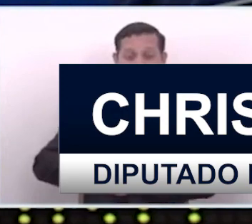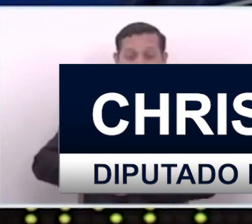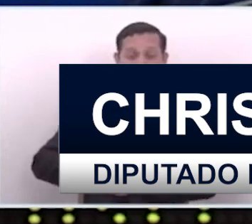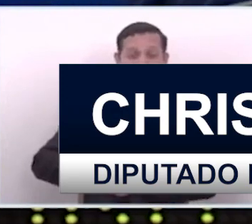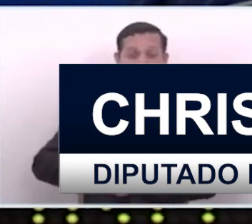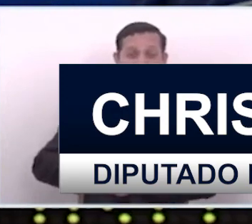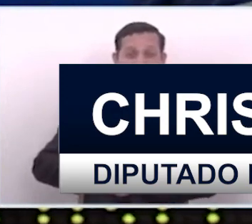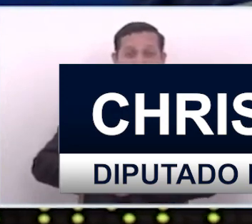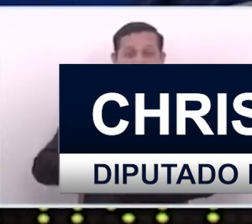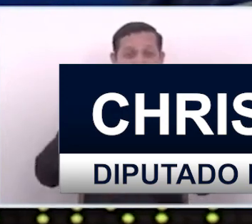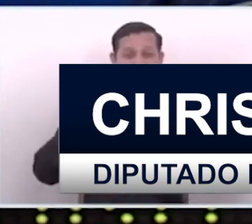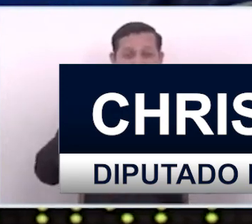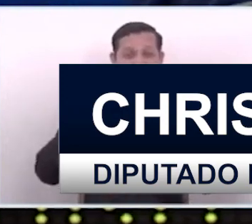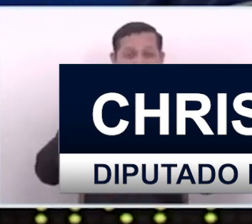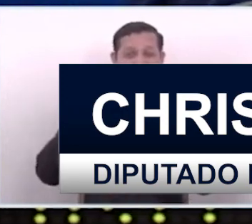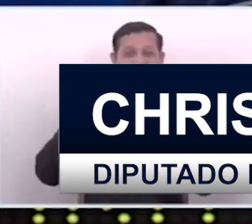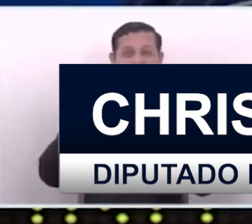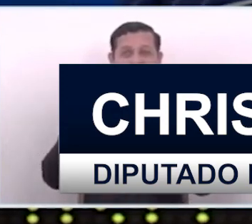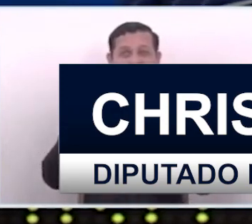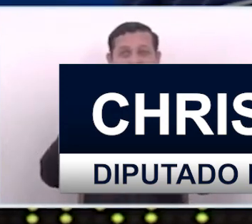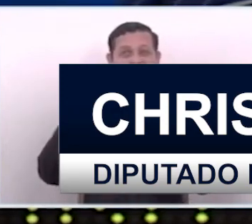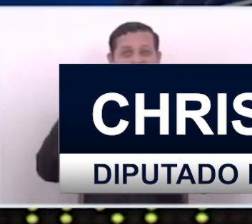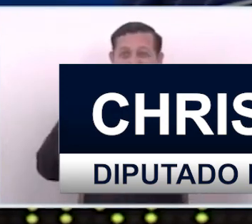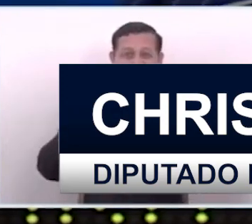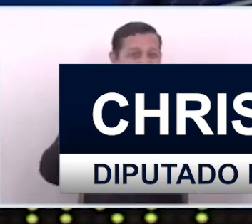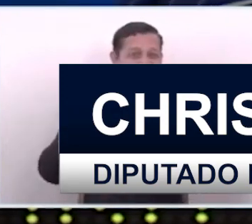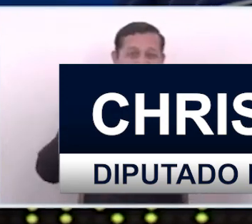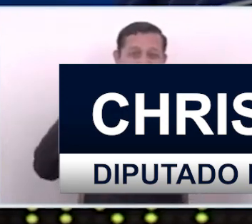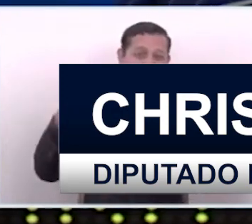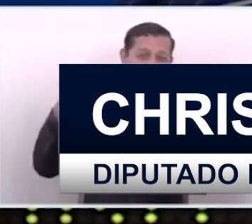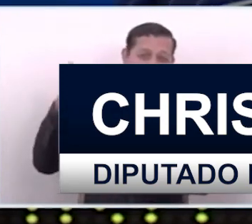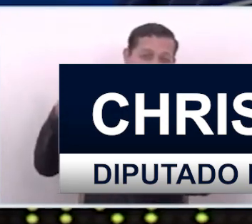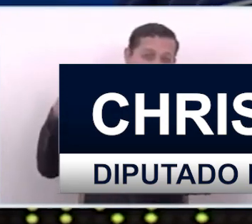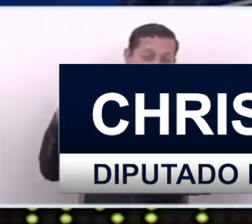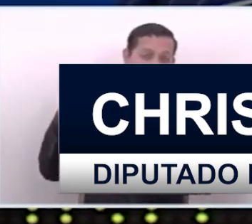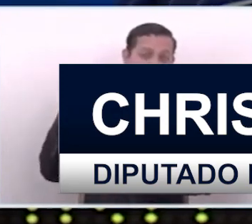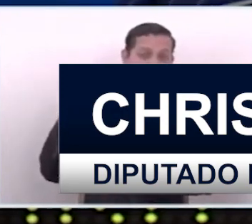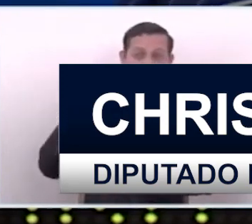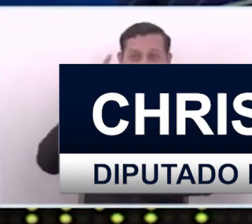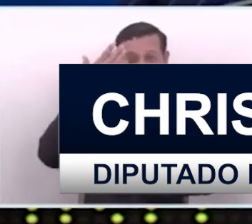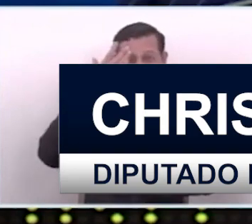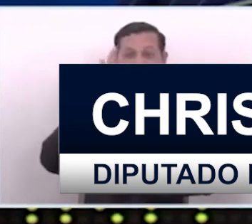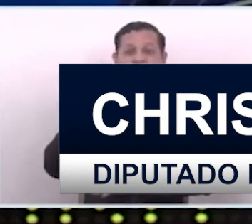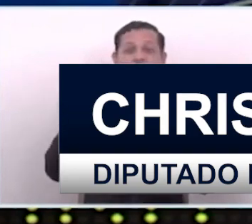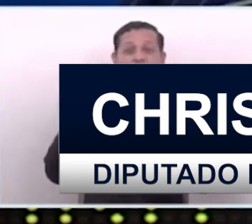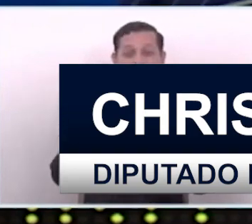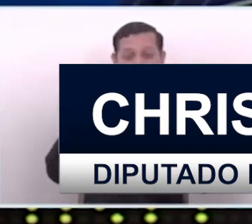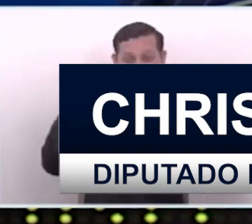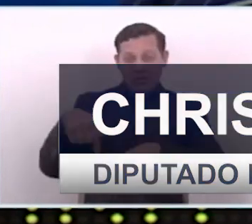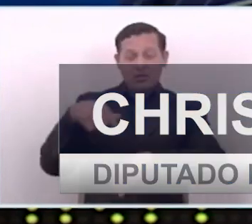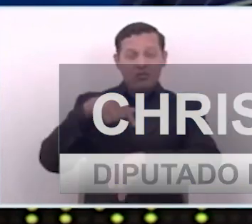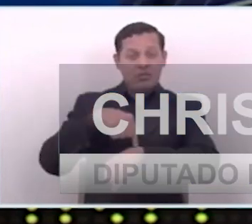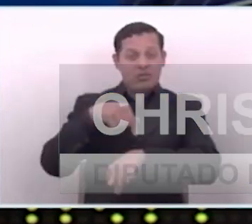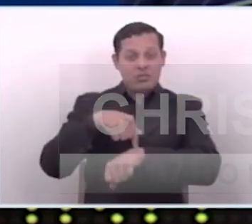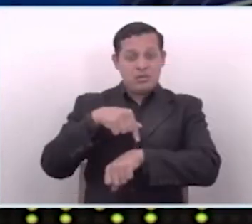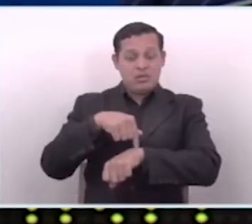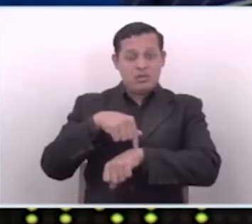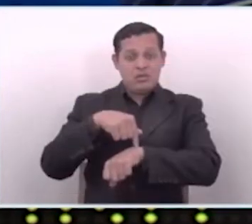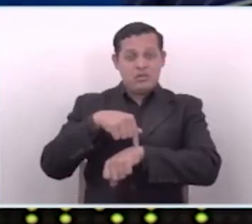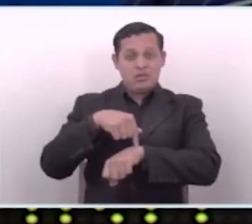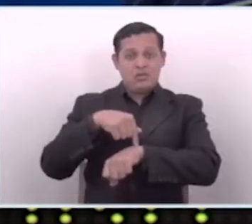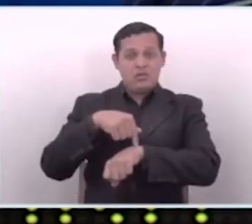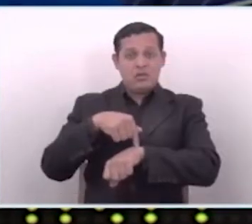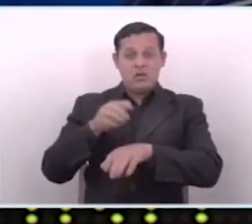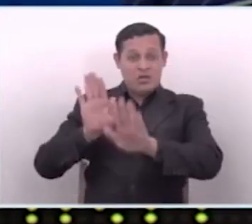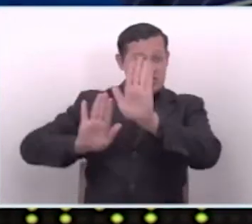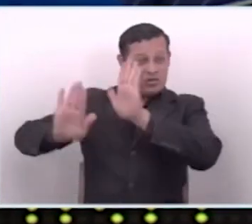desde hace décadas es impensable como a estas alturas en